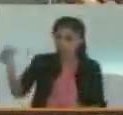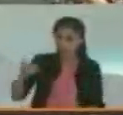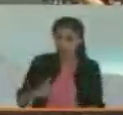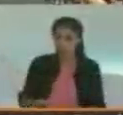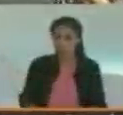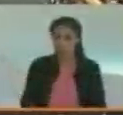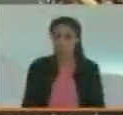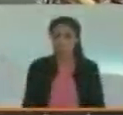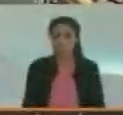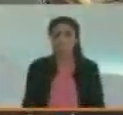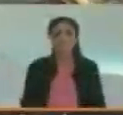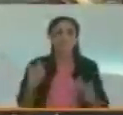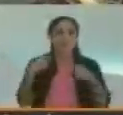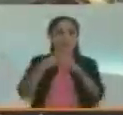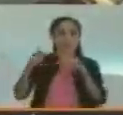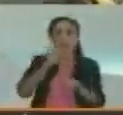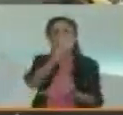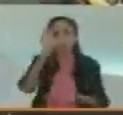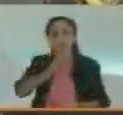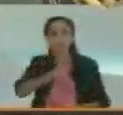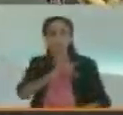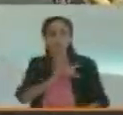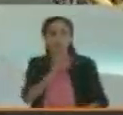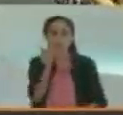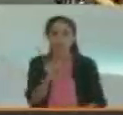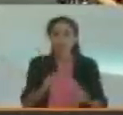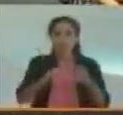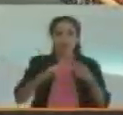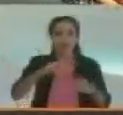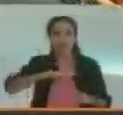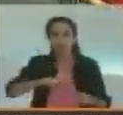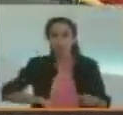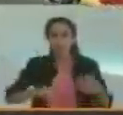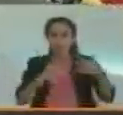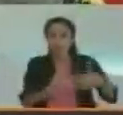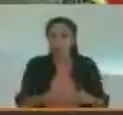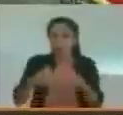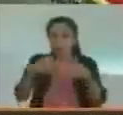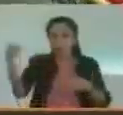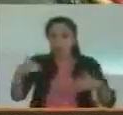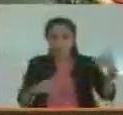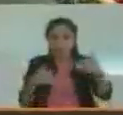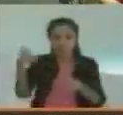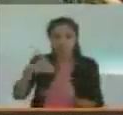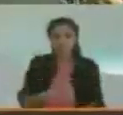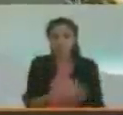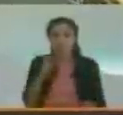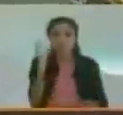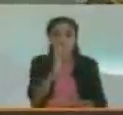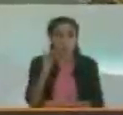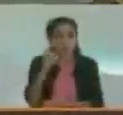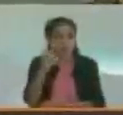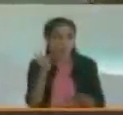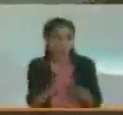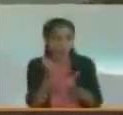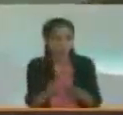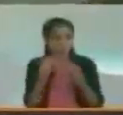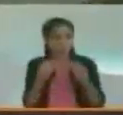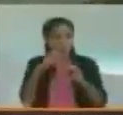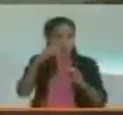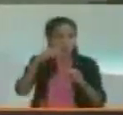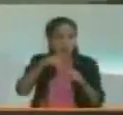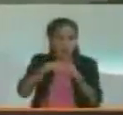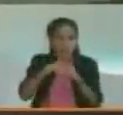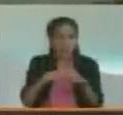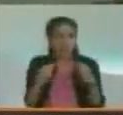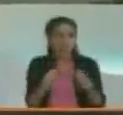que han llegado de España, de Italia, de Portugal, de Estados Unidos, de Colombia, de Europa en